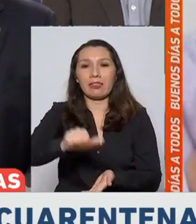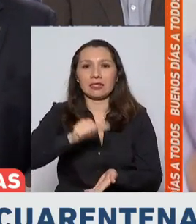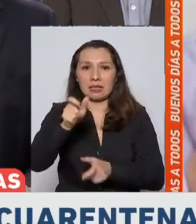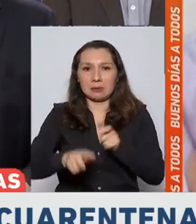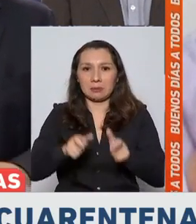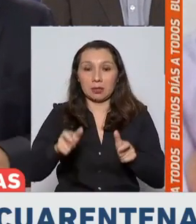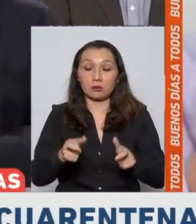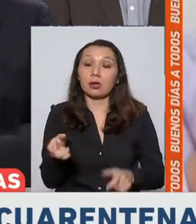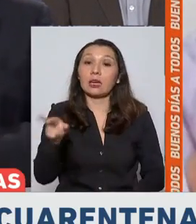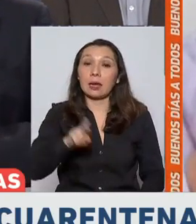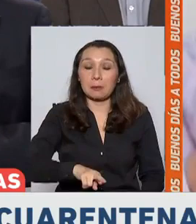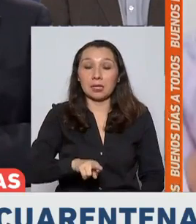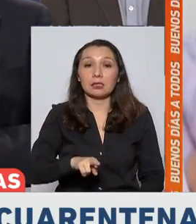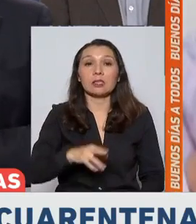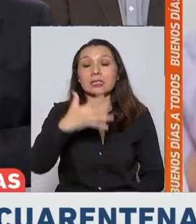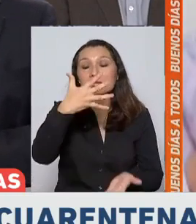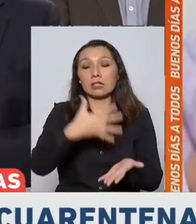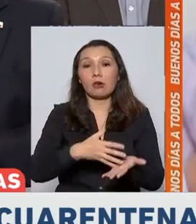5.716. Repito,